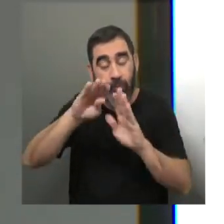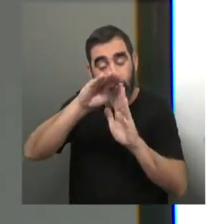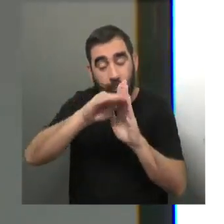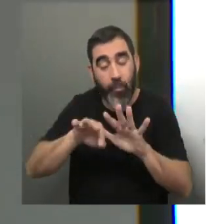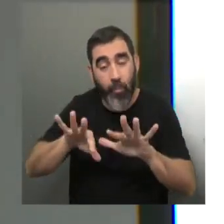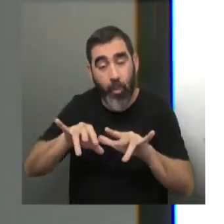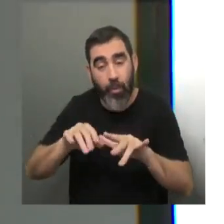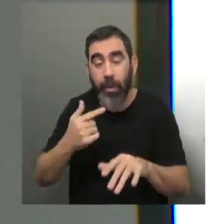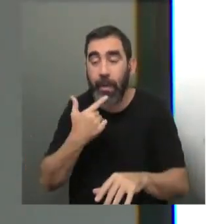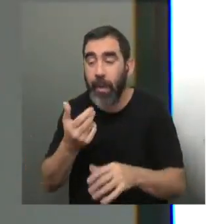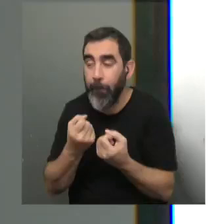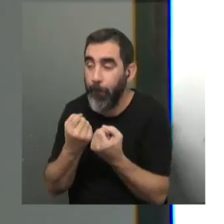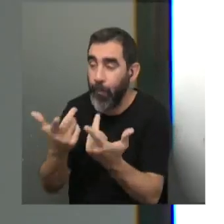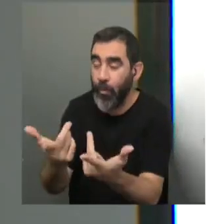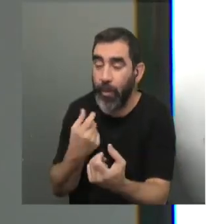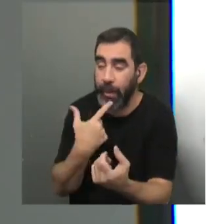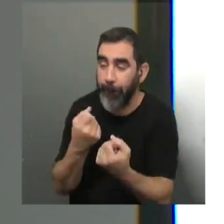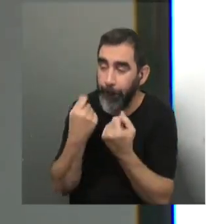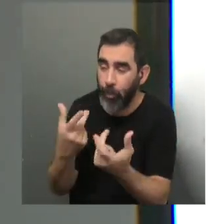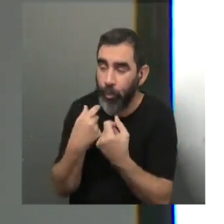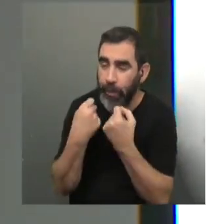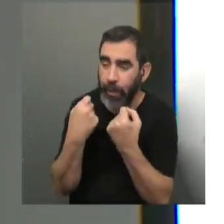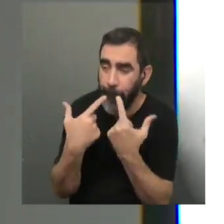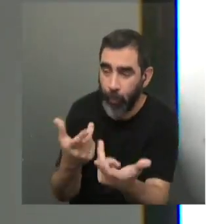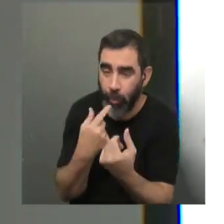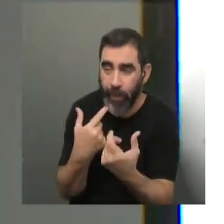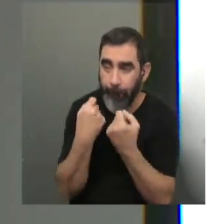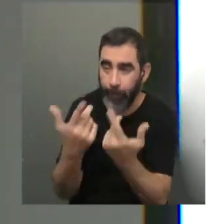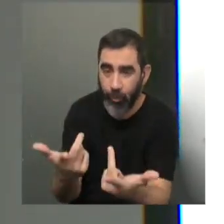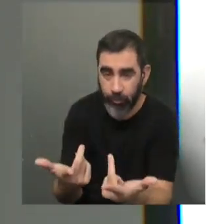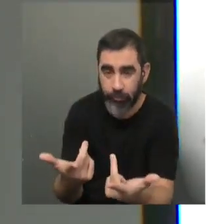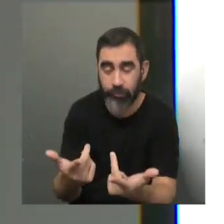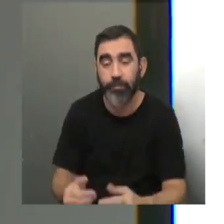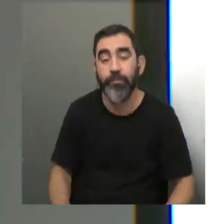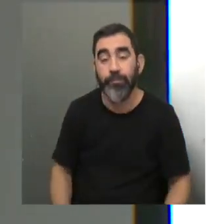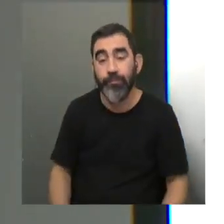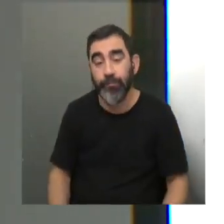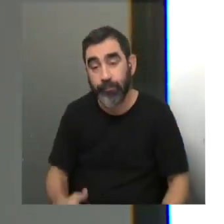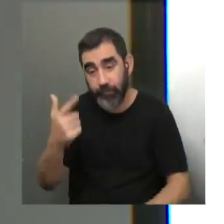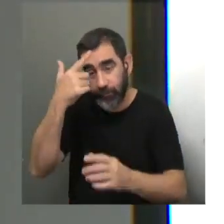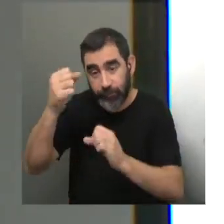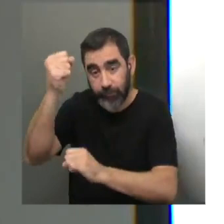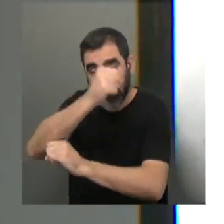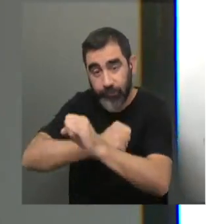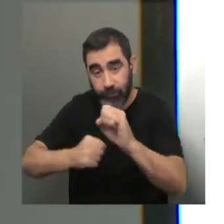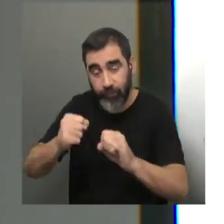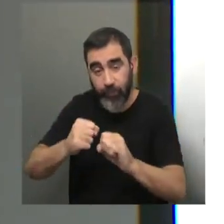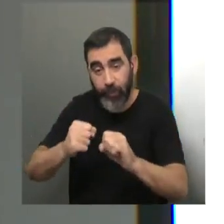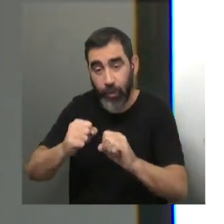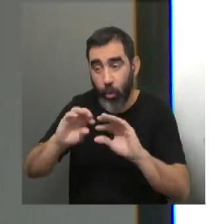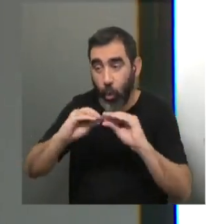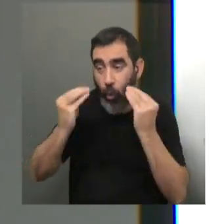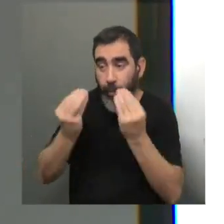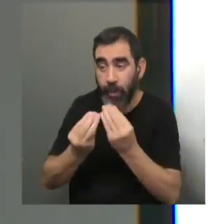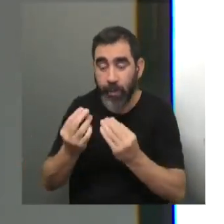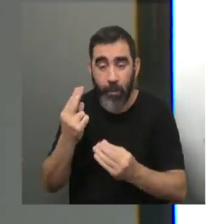darle ejemplos. Le das muchos ejemplos y lo que tiene esta tecnología es que completa los huecos entre los